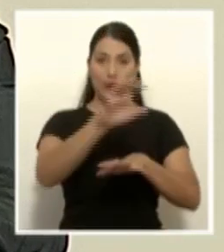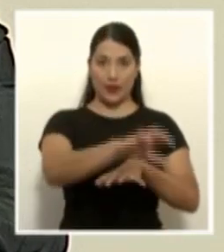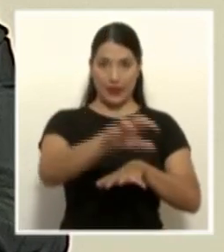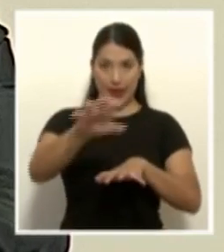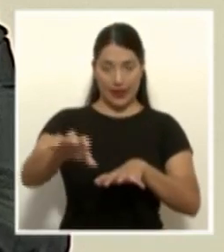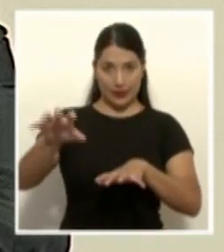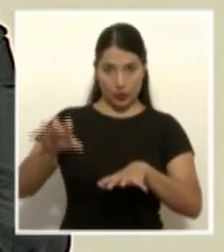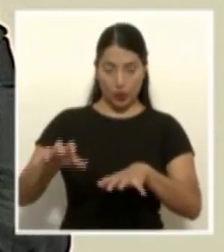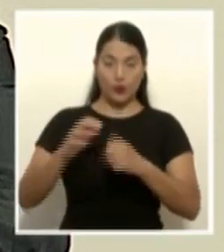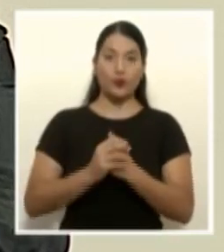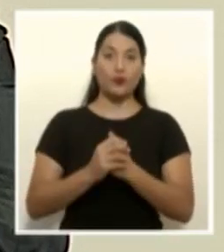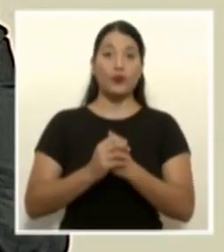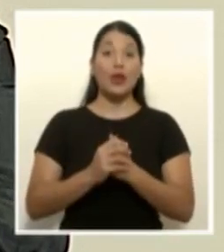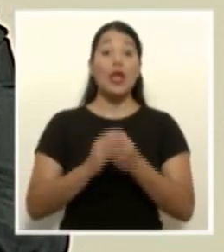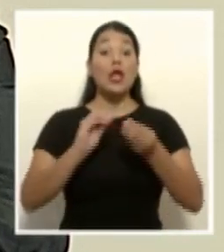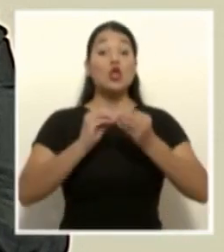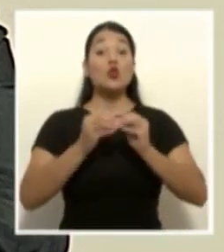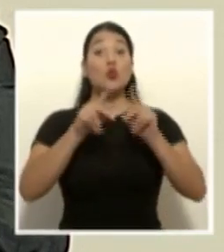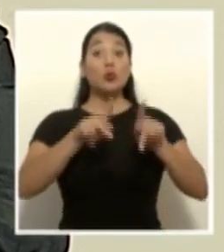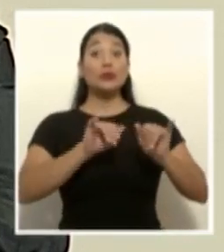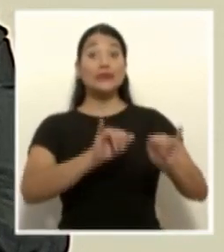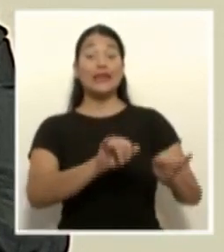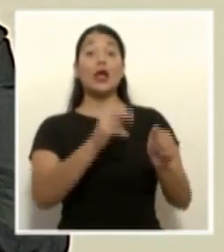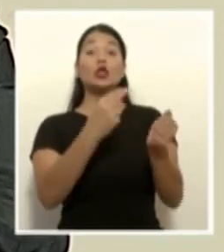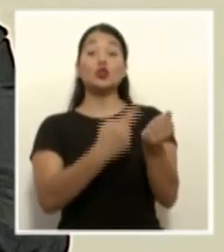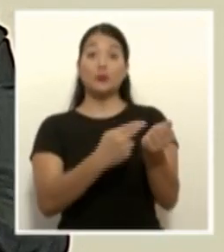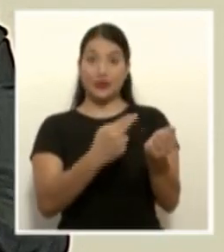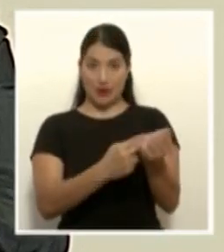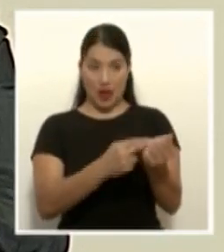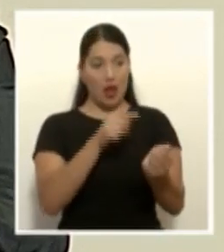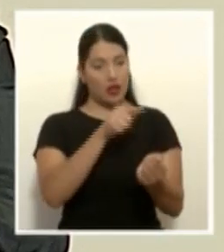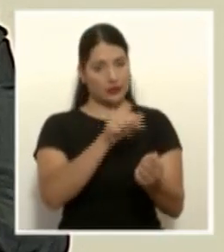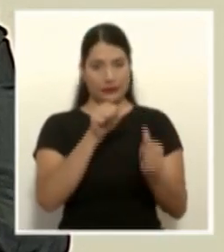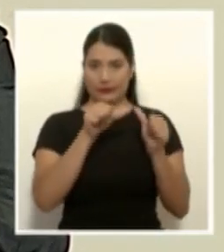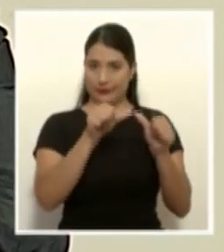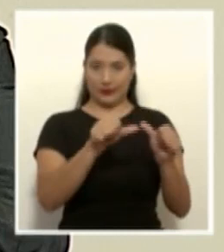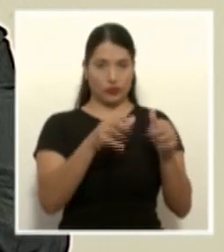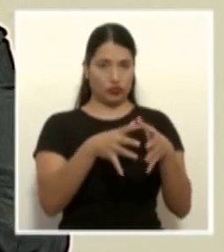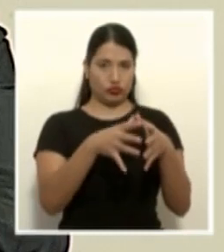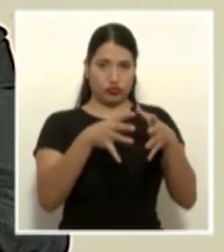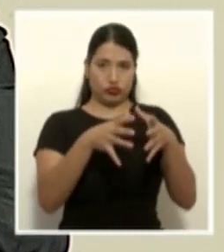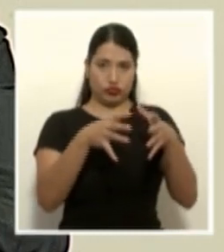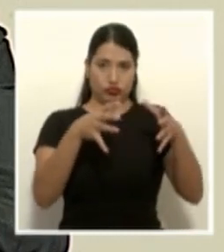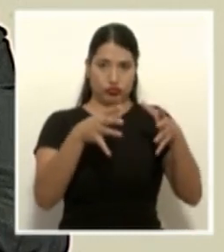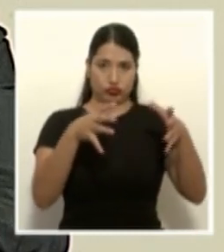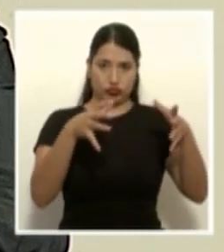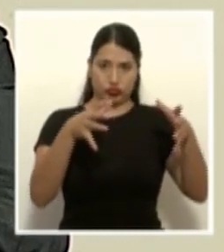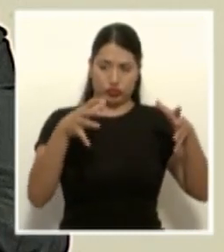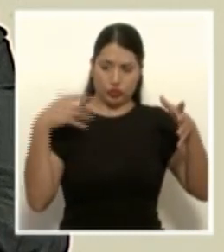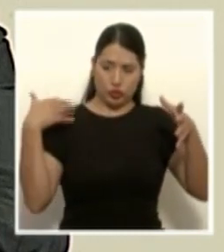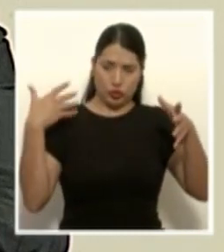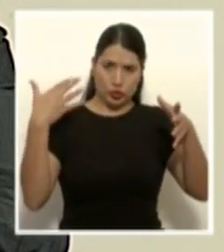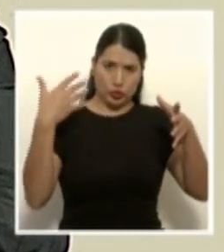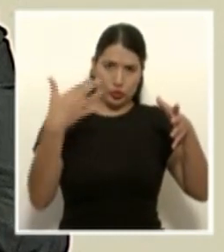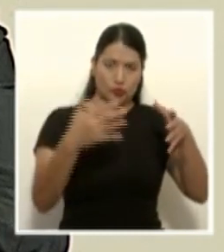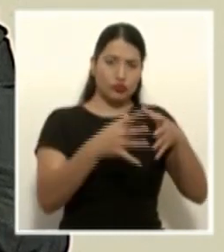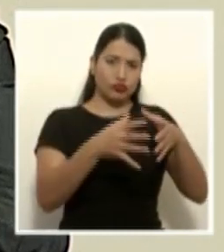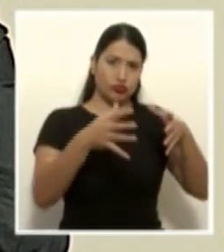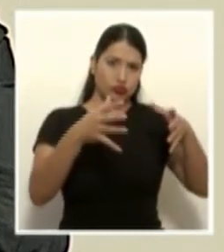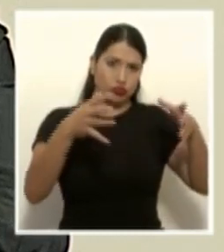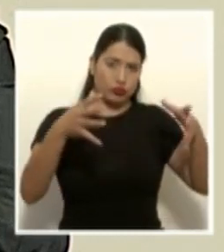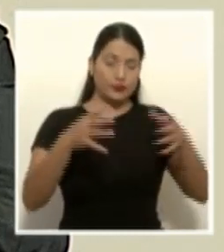Con respecto a la cifra de hospitalizados, la misma ha venido siempre en ascenso en los últimos días, casi ya